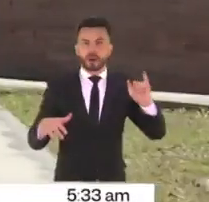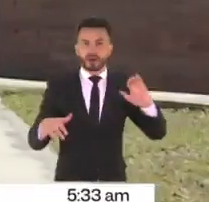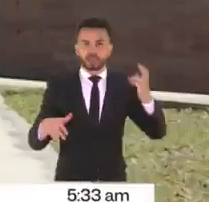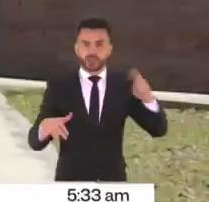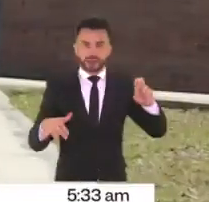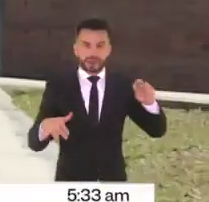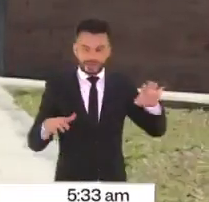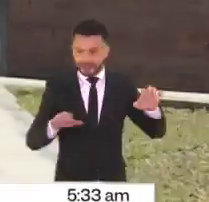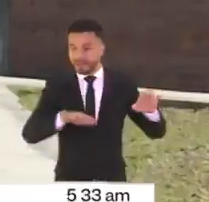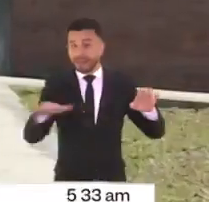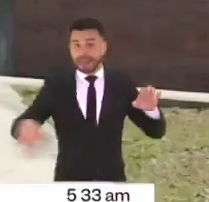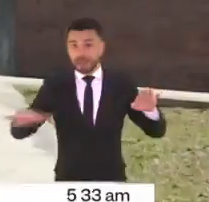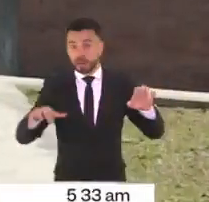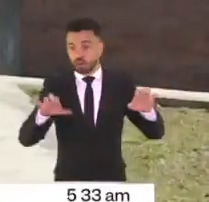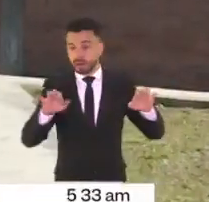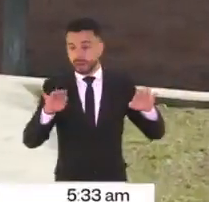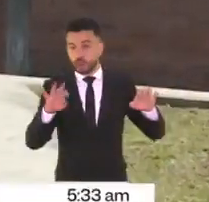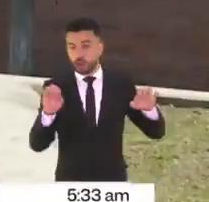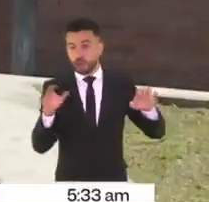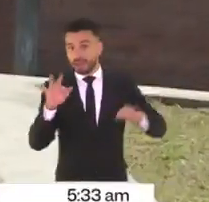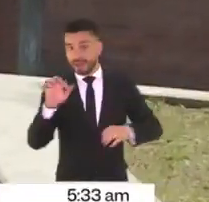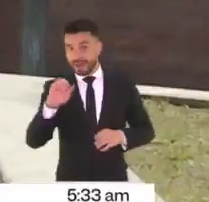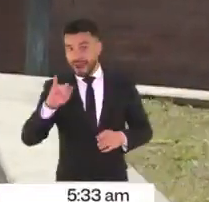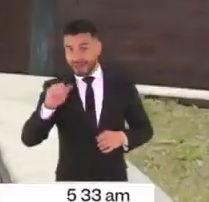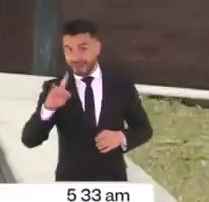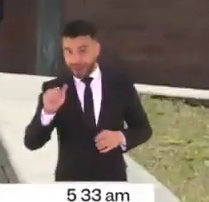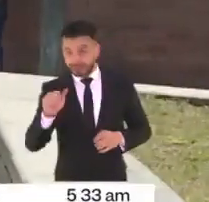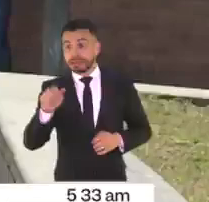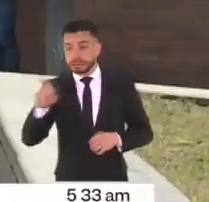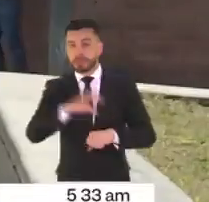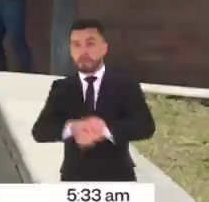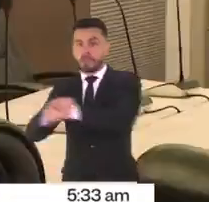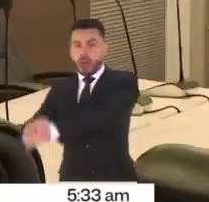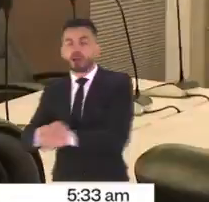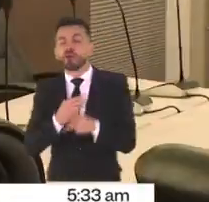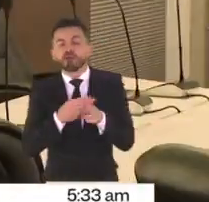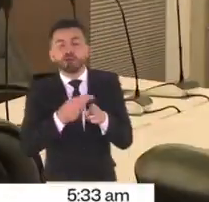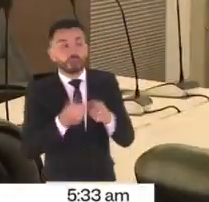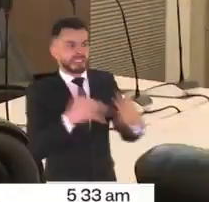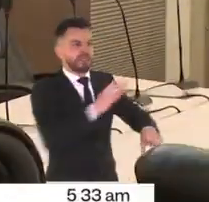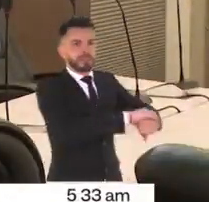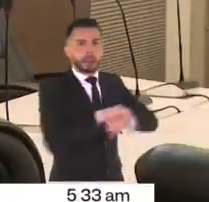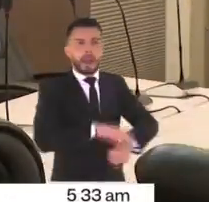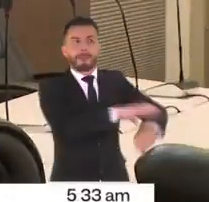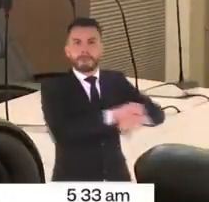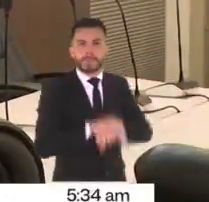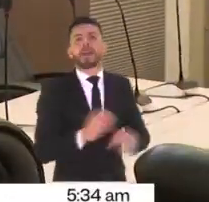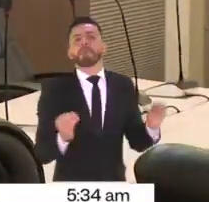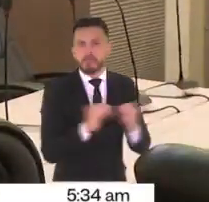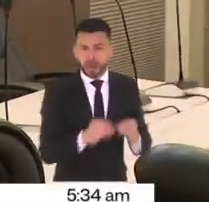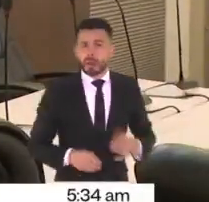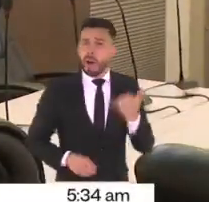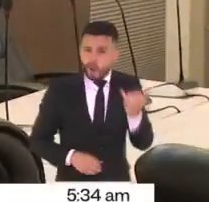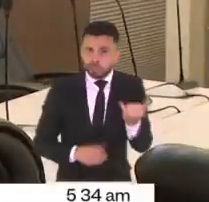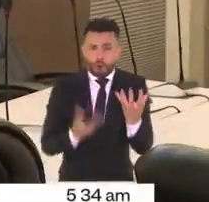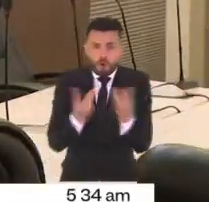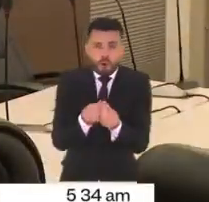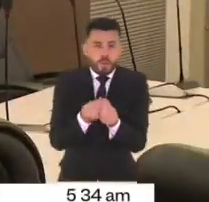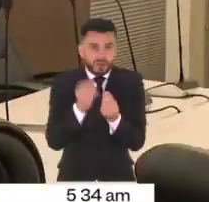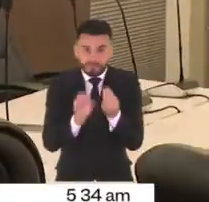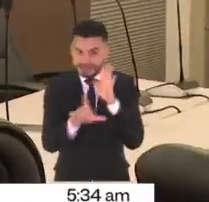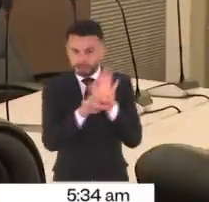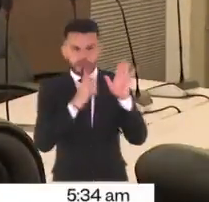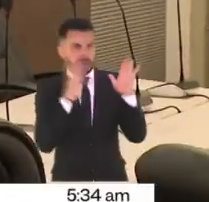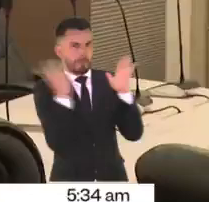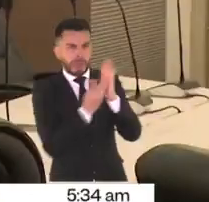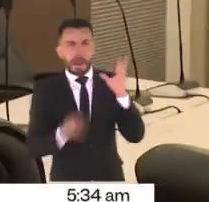las próximas horas habría dos capturas más por este mismo hecho muy seguramente las próximas horas tenemos más capturas porque obiamente son bandas dedicadas al crimen en este caso